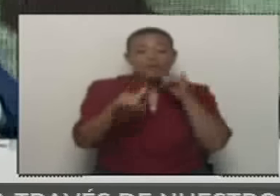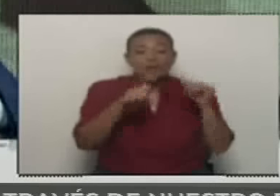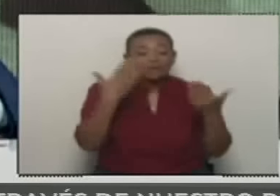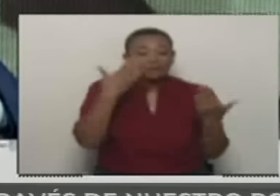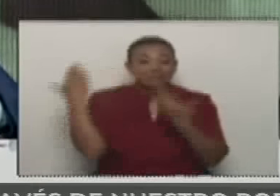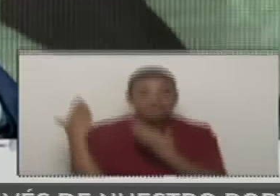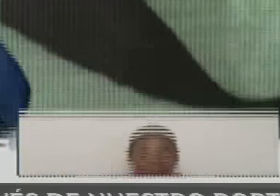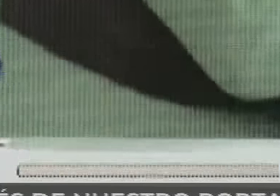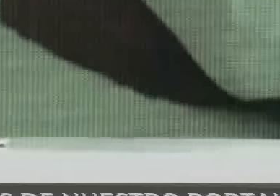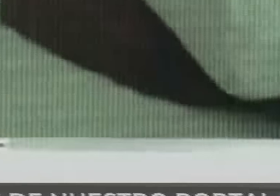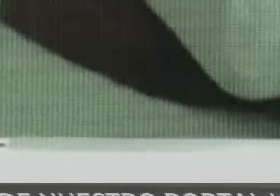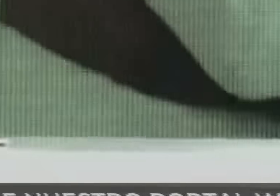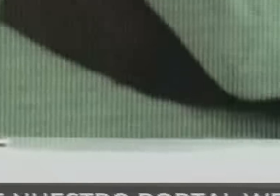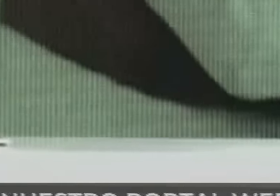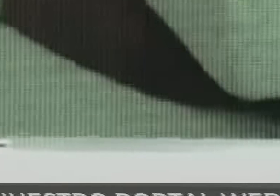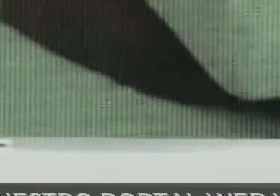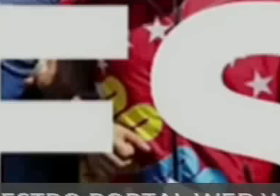Digital.